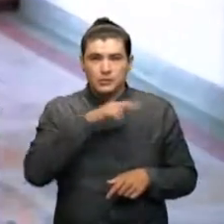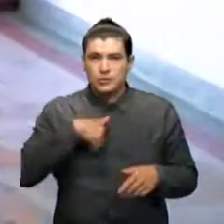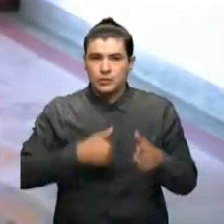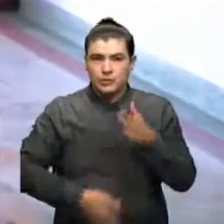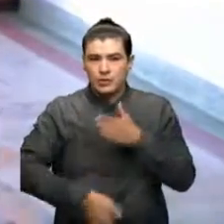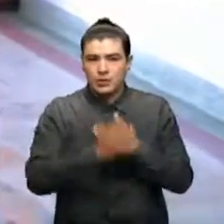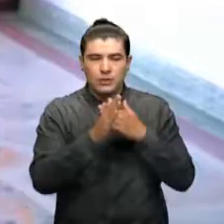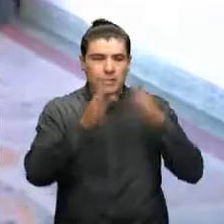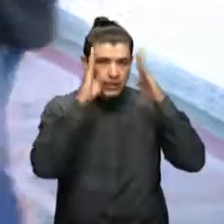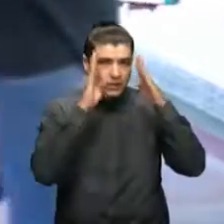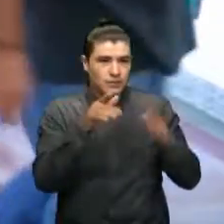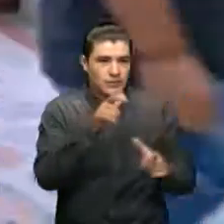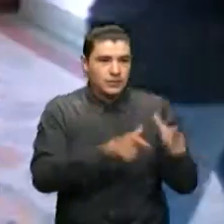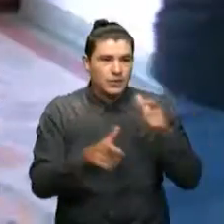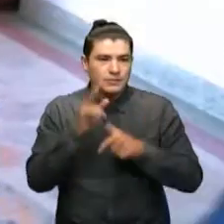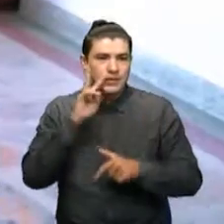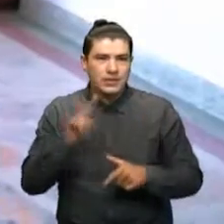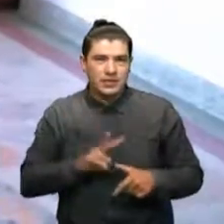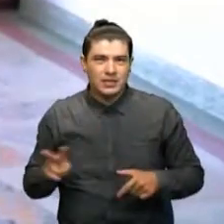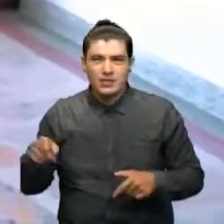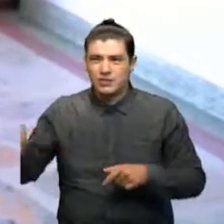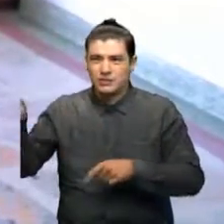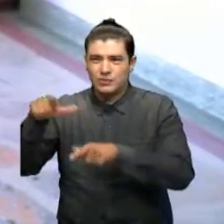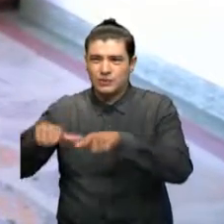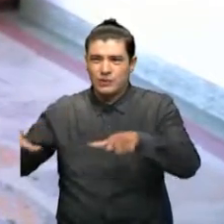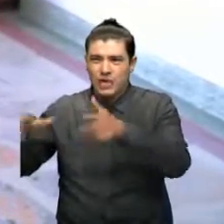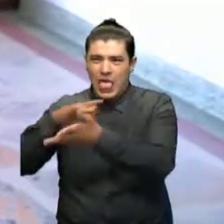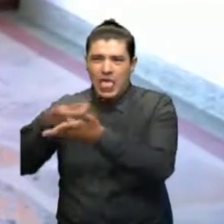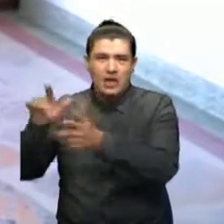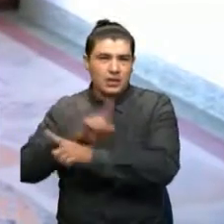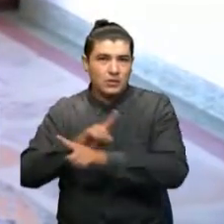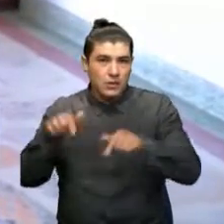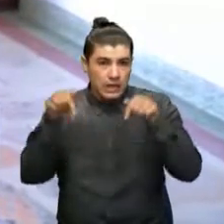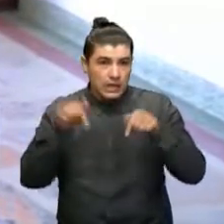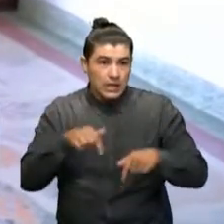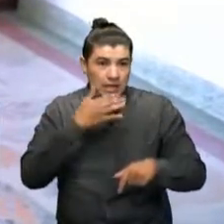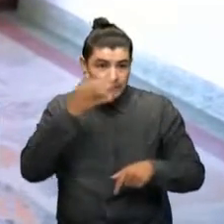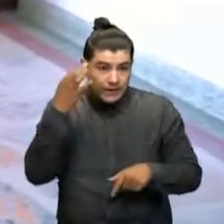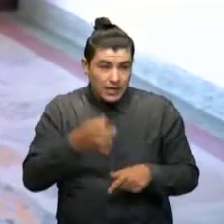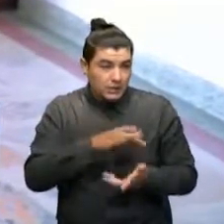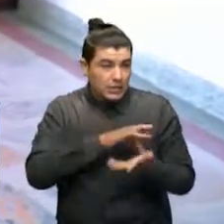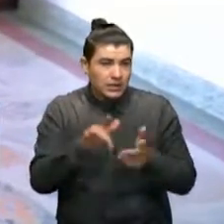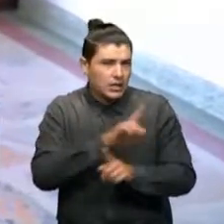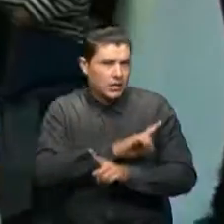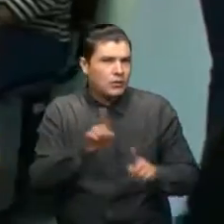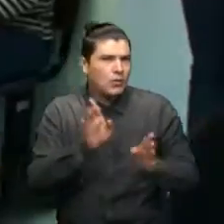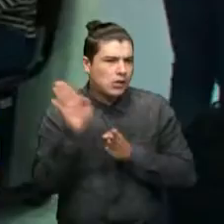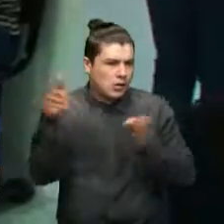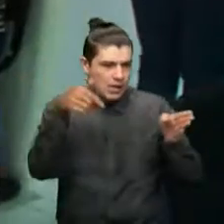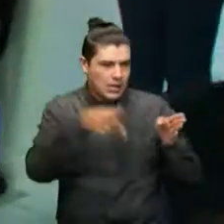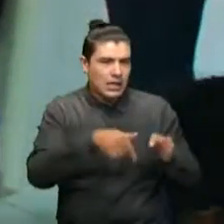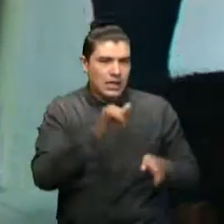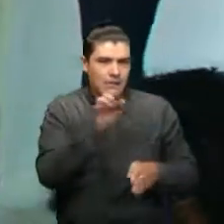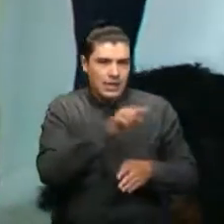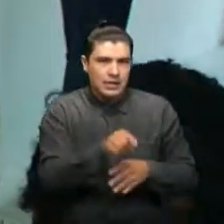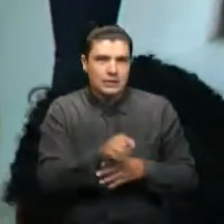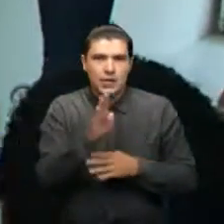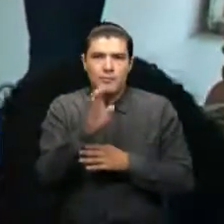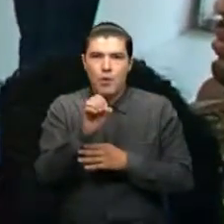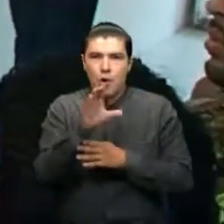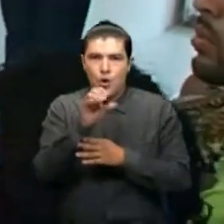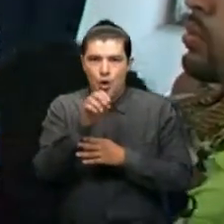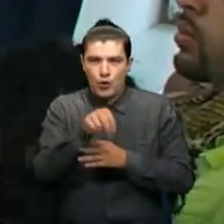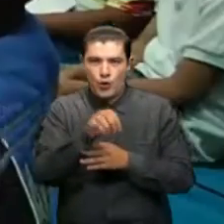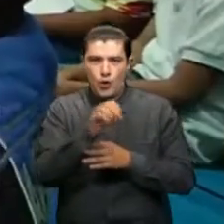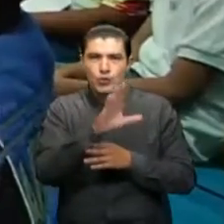venezolana descongestionando un poco las urgencias y lo que realmente no es urgencia pues lo estamos direccionando hacia está a ips boconó sin